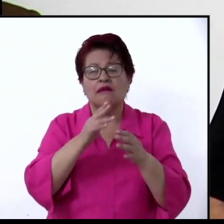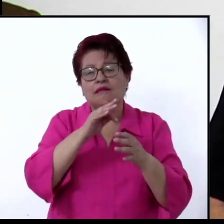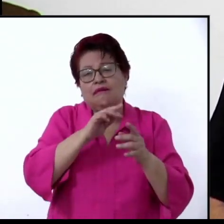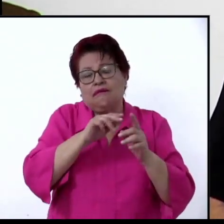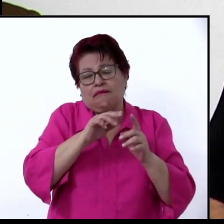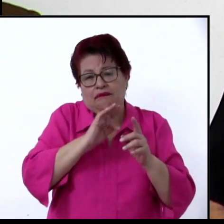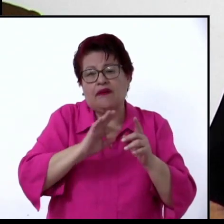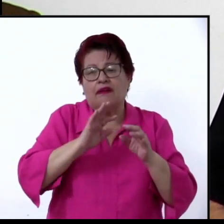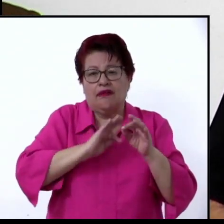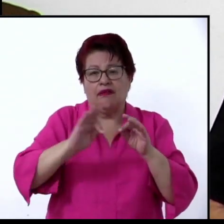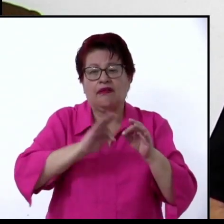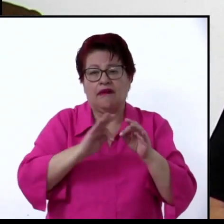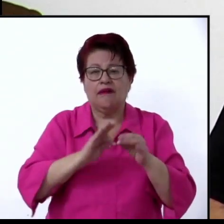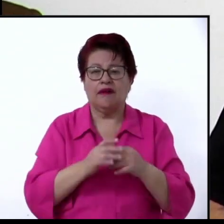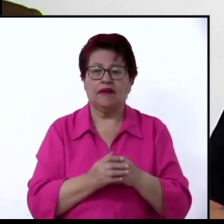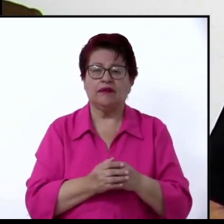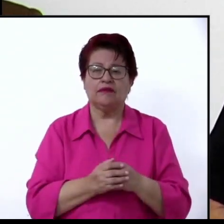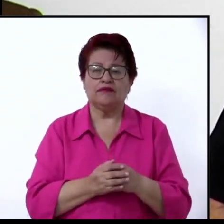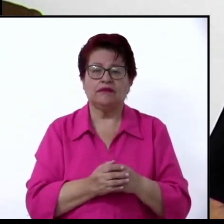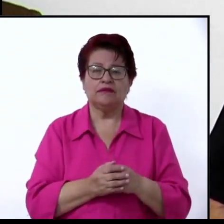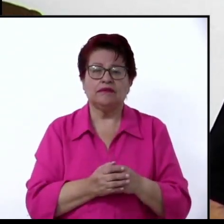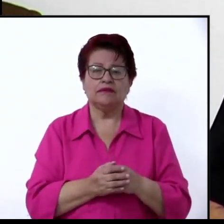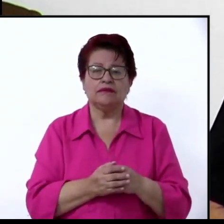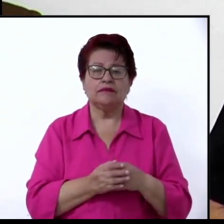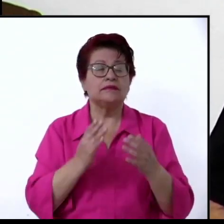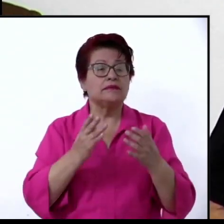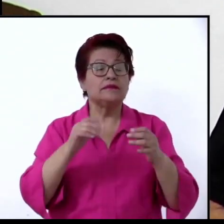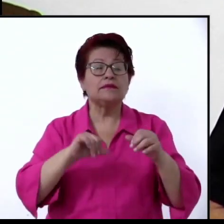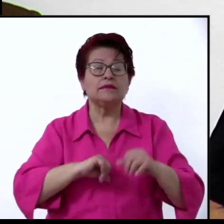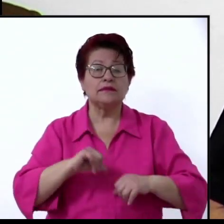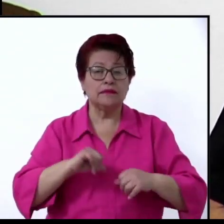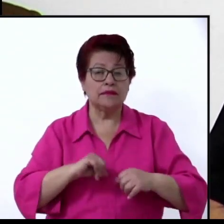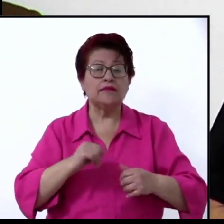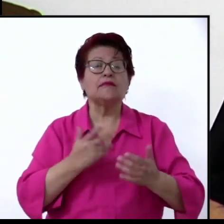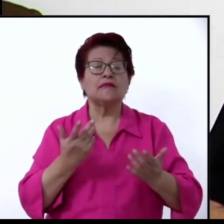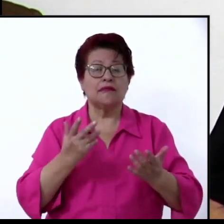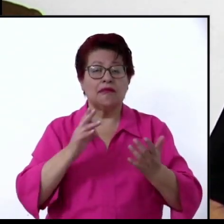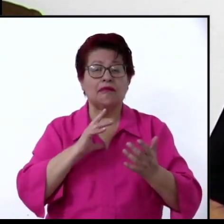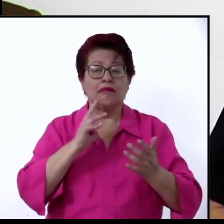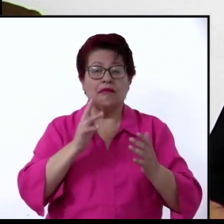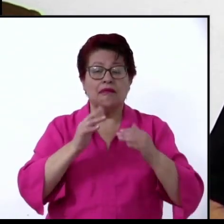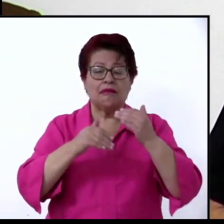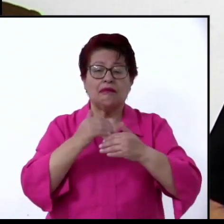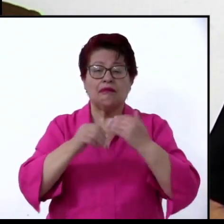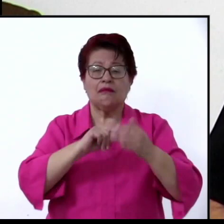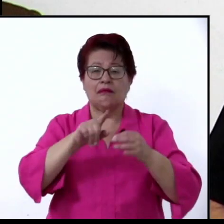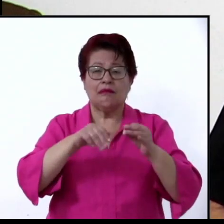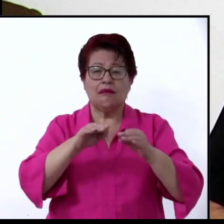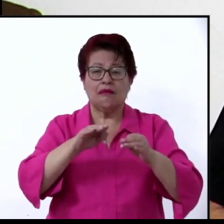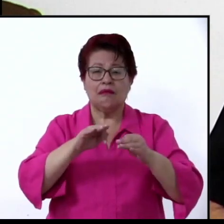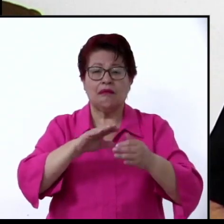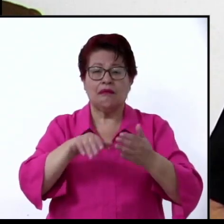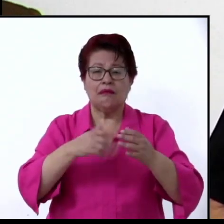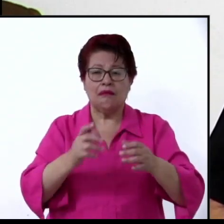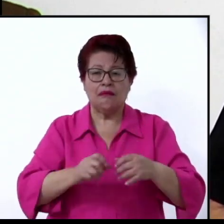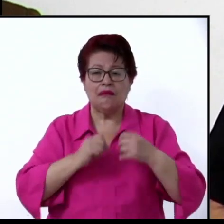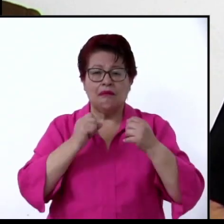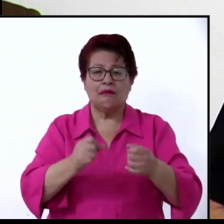posibilidad de trabajar. Dentro de estas actividades también está un proceso de trabajo y de